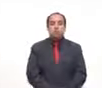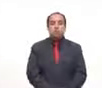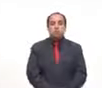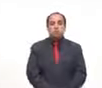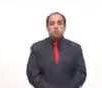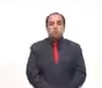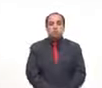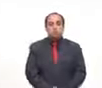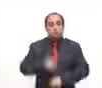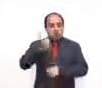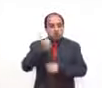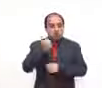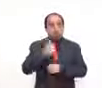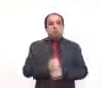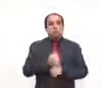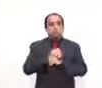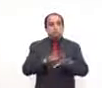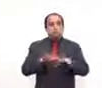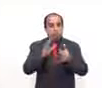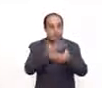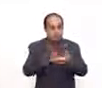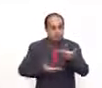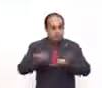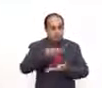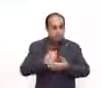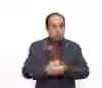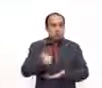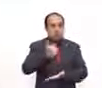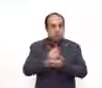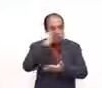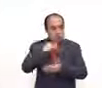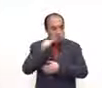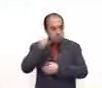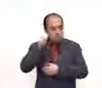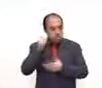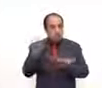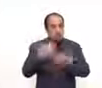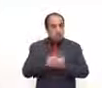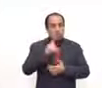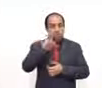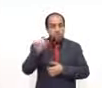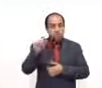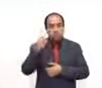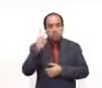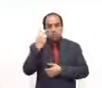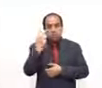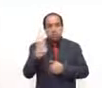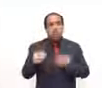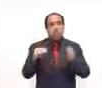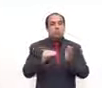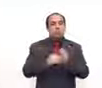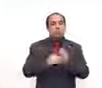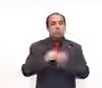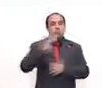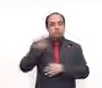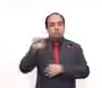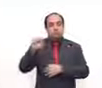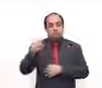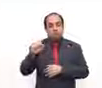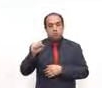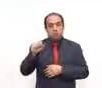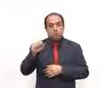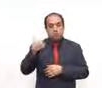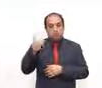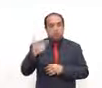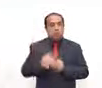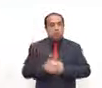Otro dato a compartirles, en la Ciudad de México al día de ayer se habían aplicado 132.977 dosis de vacuna contra